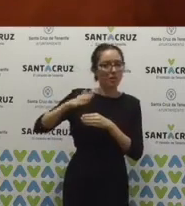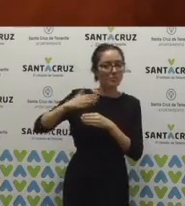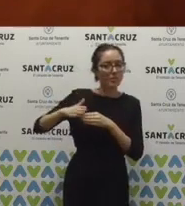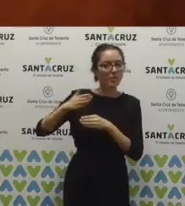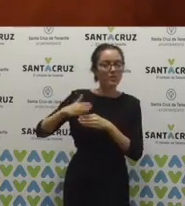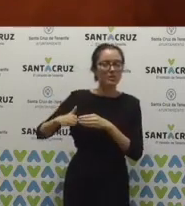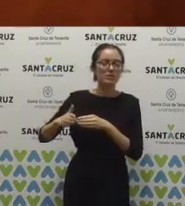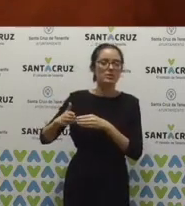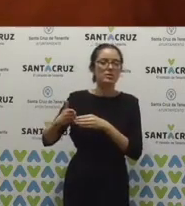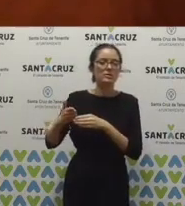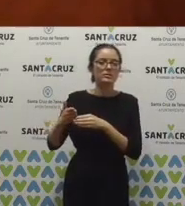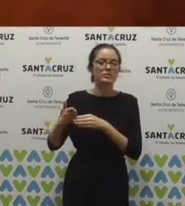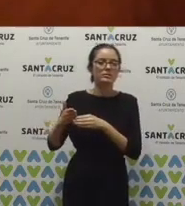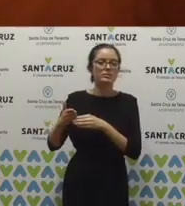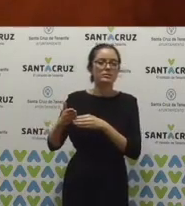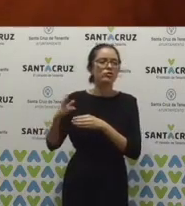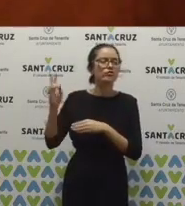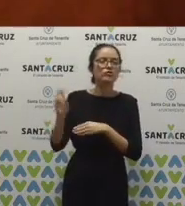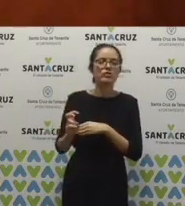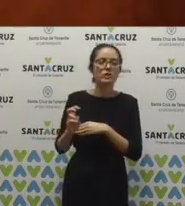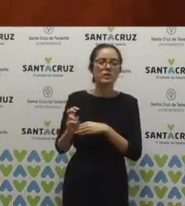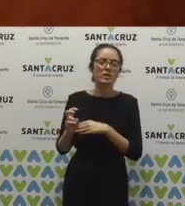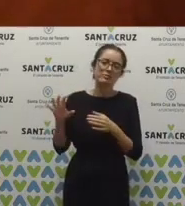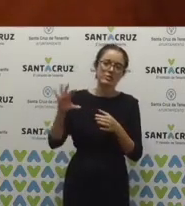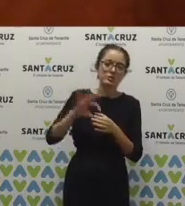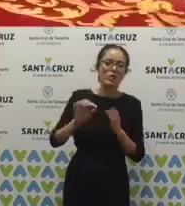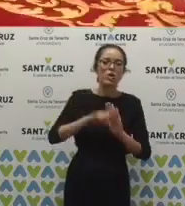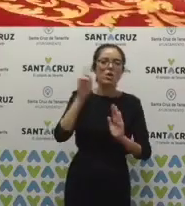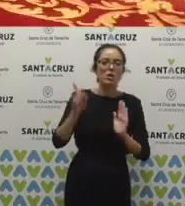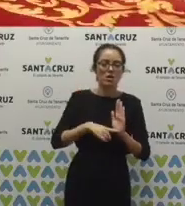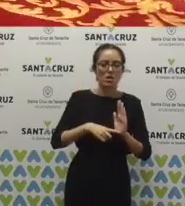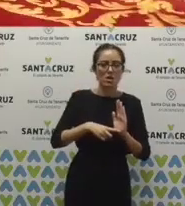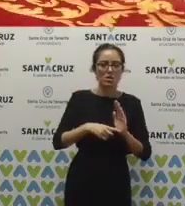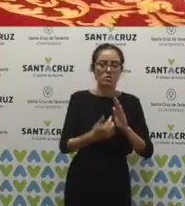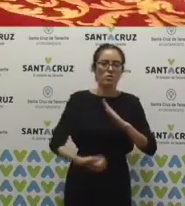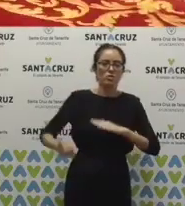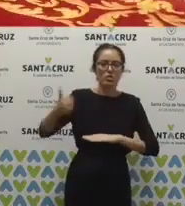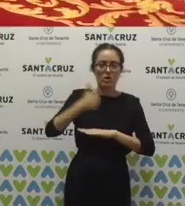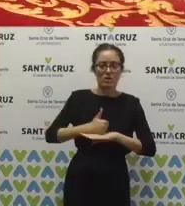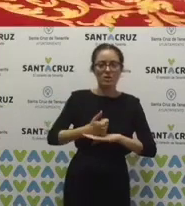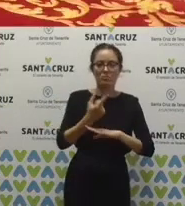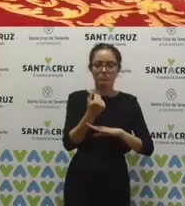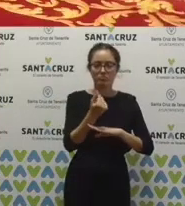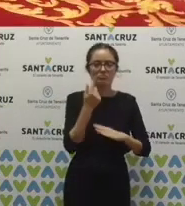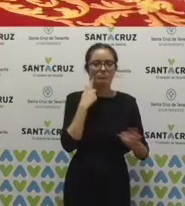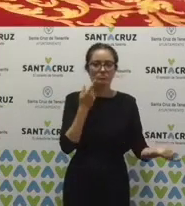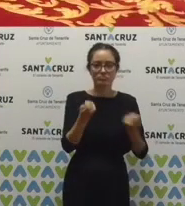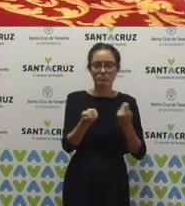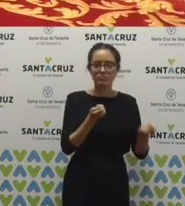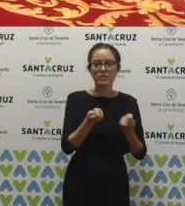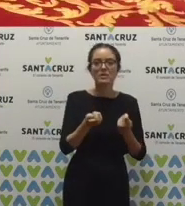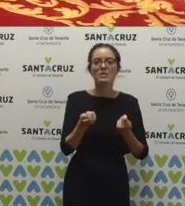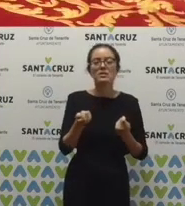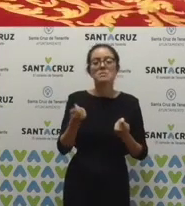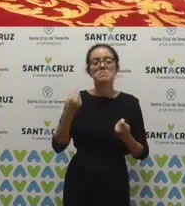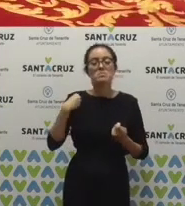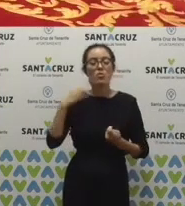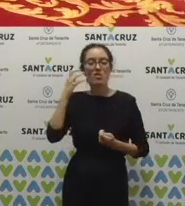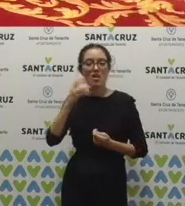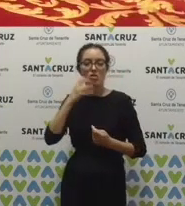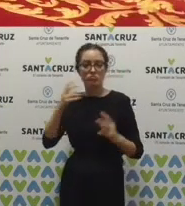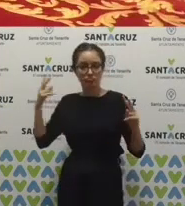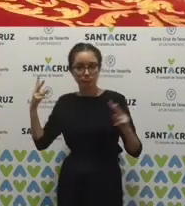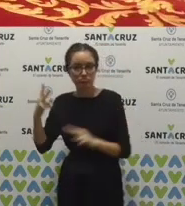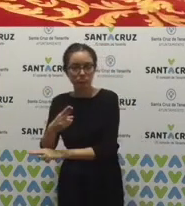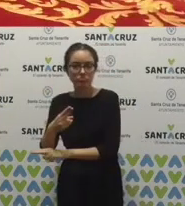aplicación de la ley orgánica esta vida presupuestaria e sostenibilidad financiera es los recortes de rajoy afortunadamente había un